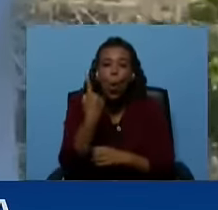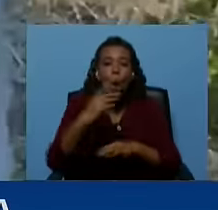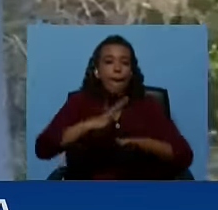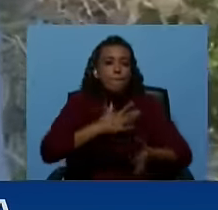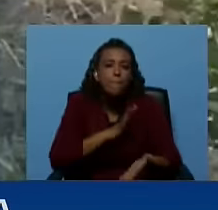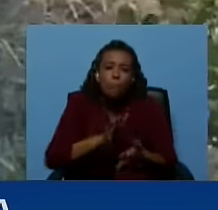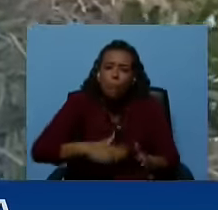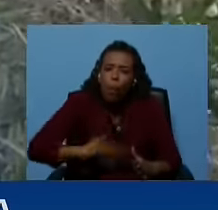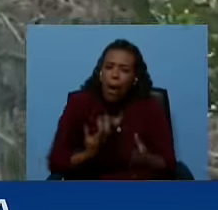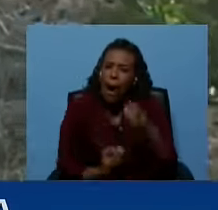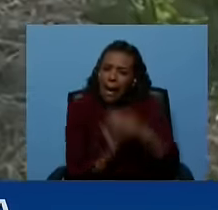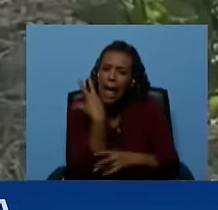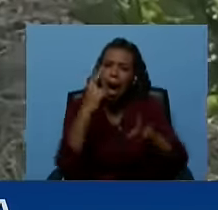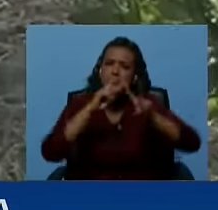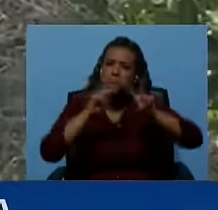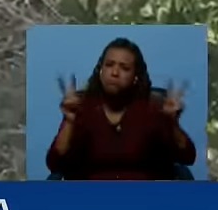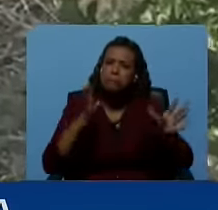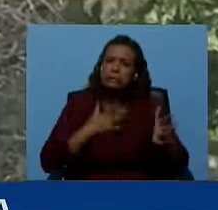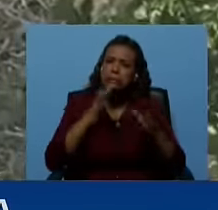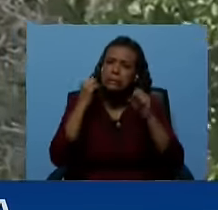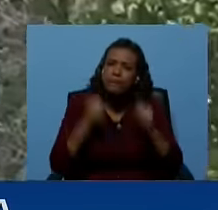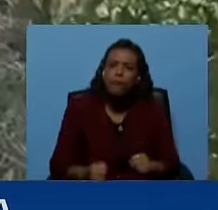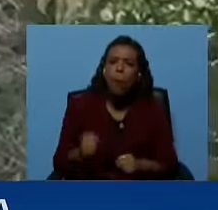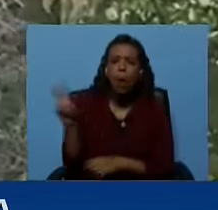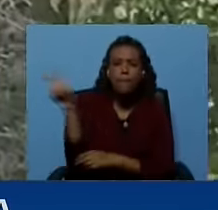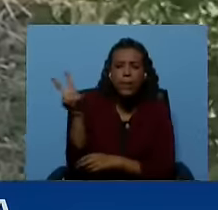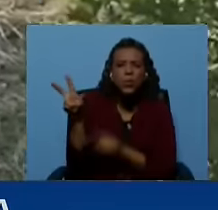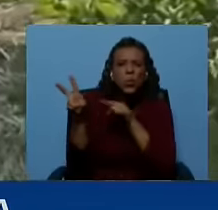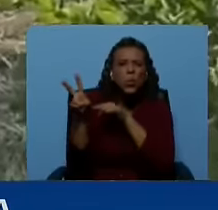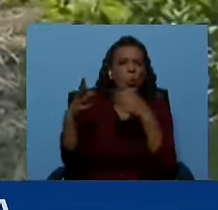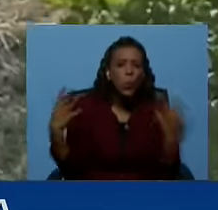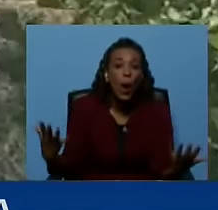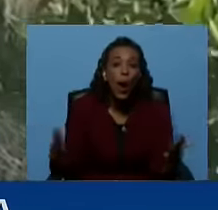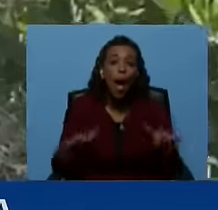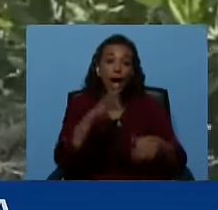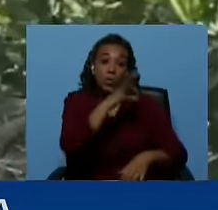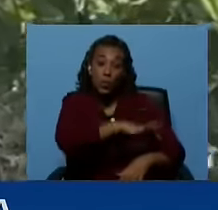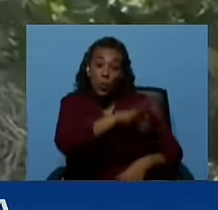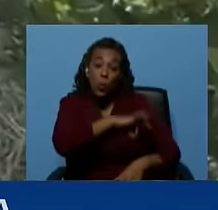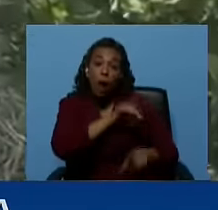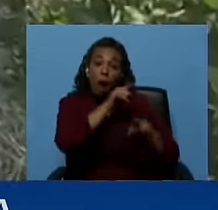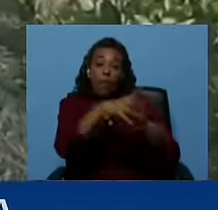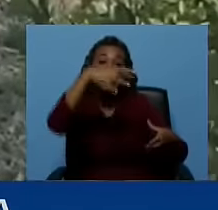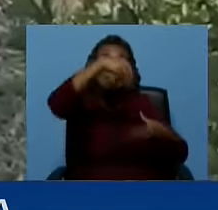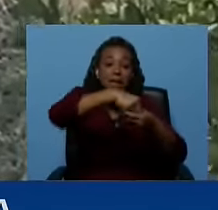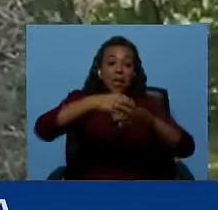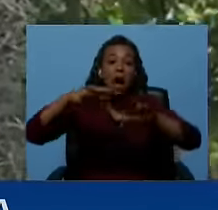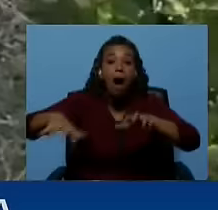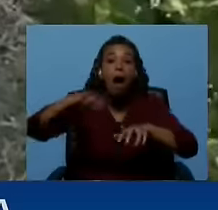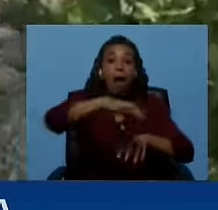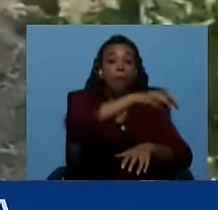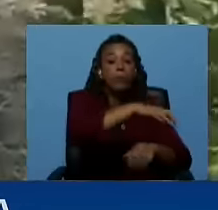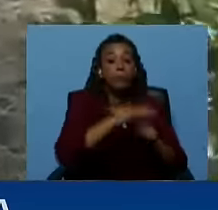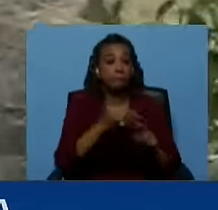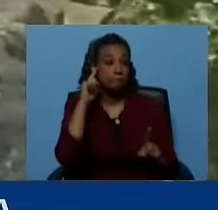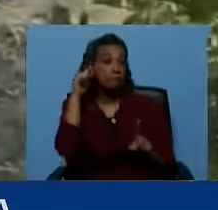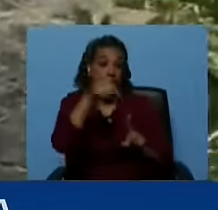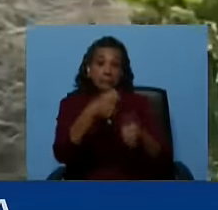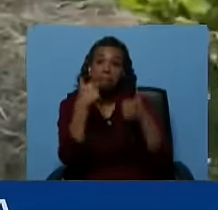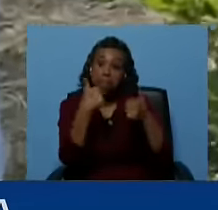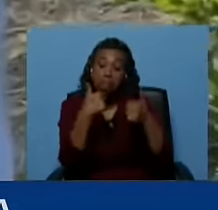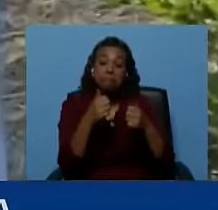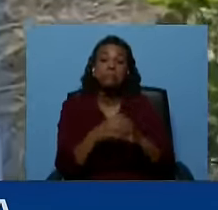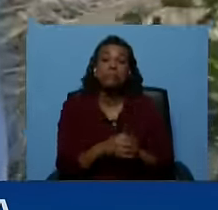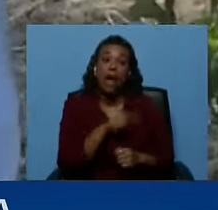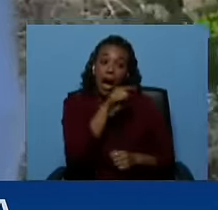estabilidad y la propia existencia de la República bolivariana de Venezuela es que el socialismo se consolide en el territorio hacia allá Tenemos que marchar